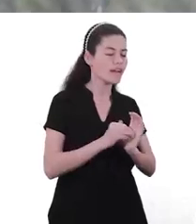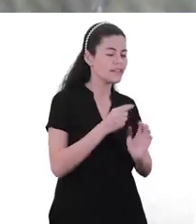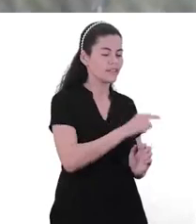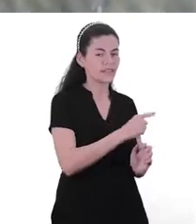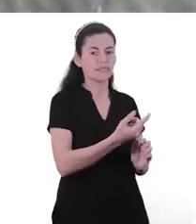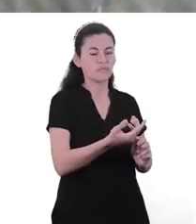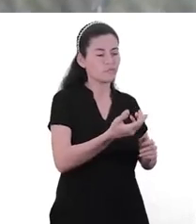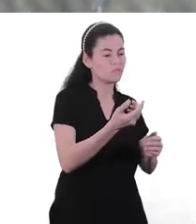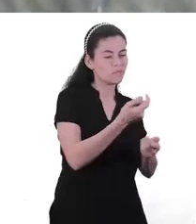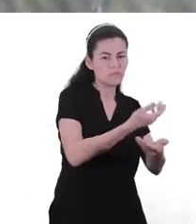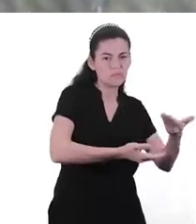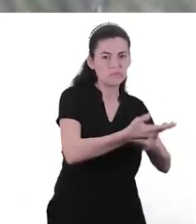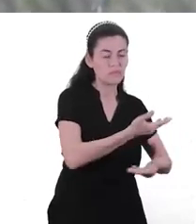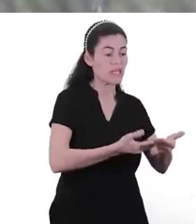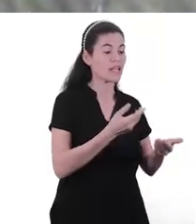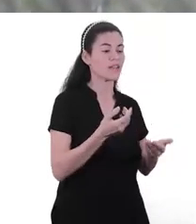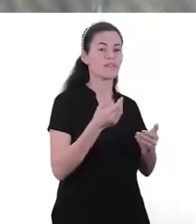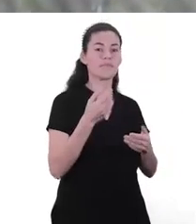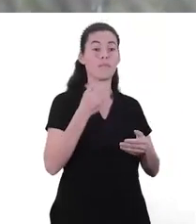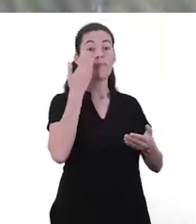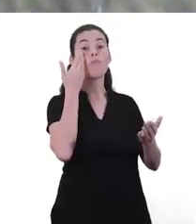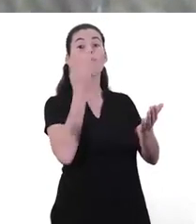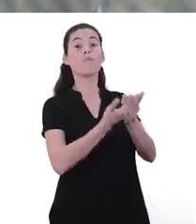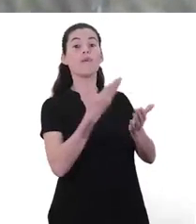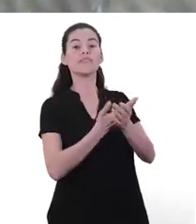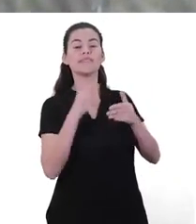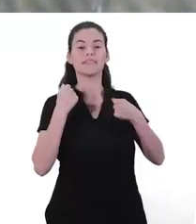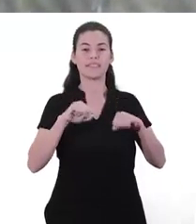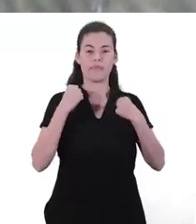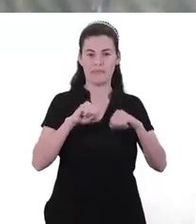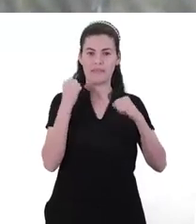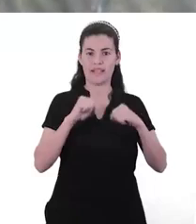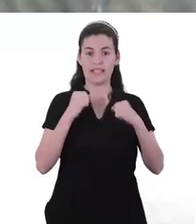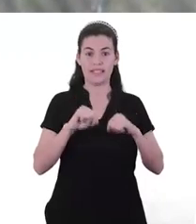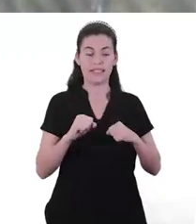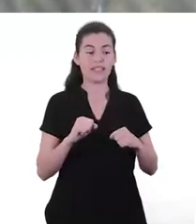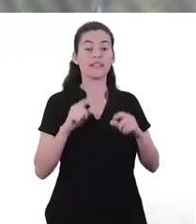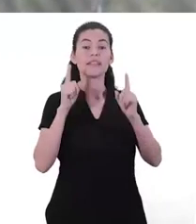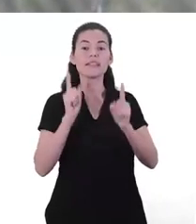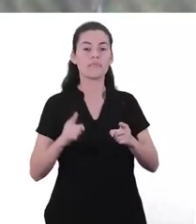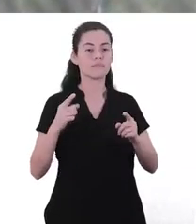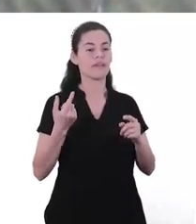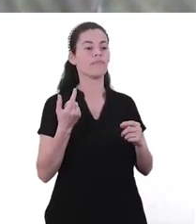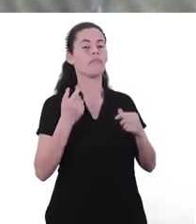más, y es como la experiencia. Entonces, ellos se le dan mucho la importancia también al liderazgo